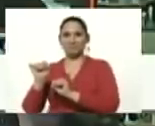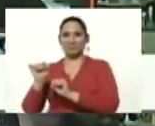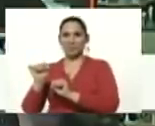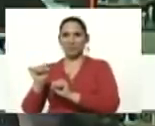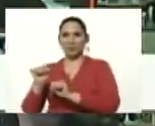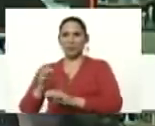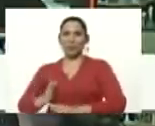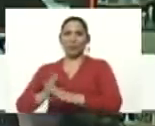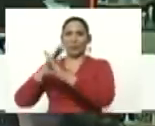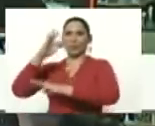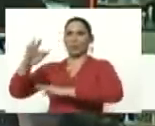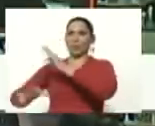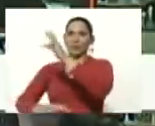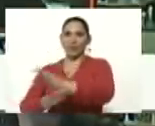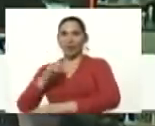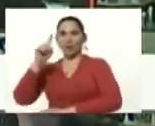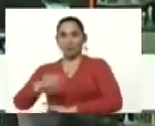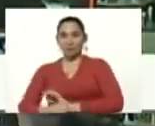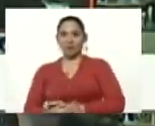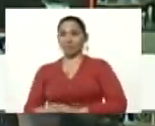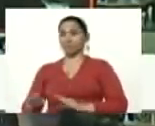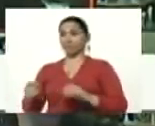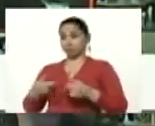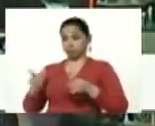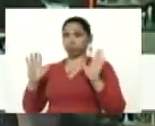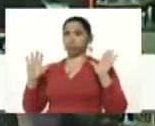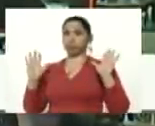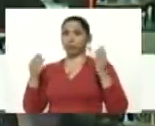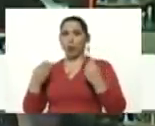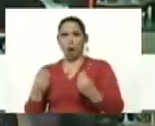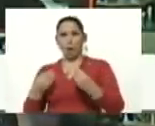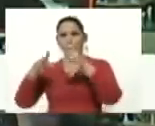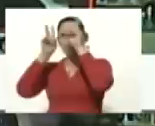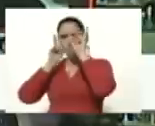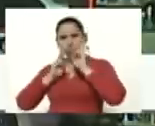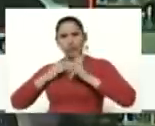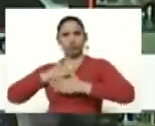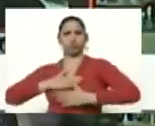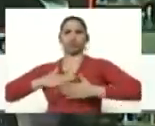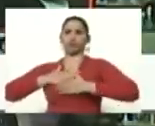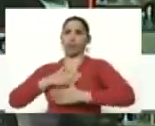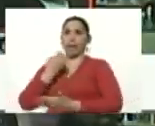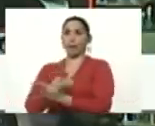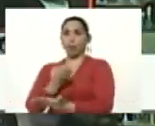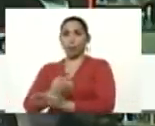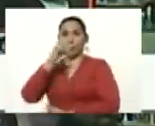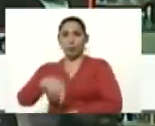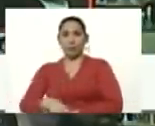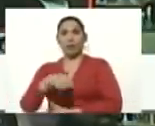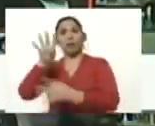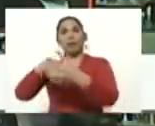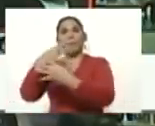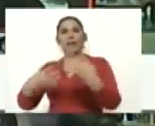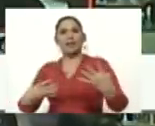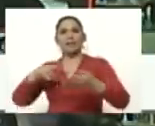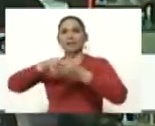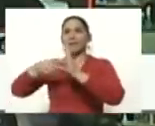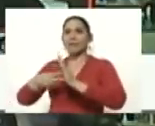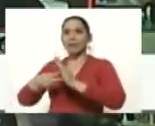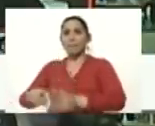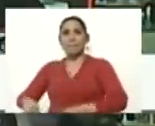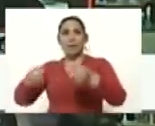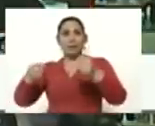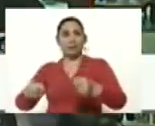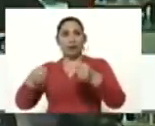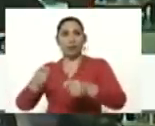el contagio, sino que también nos va a permitir sanear desde el punto de vista económico la transparencia de lo que tiene que ser un mercado como es